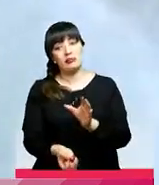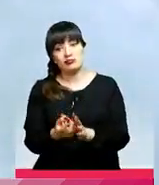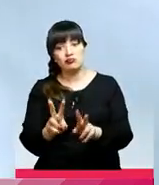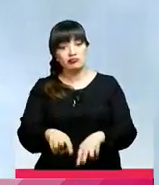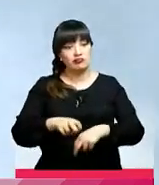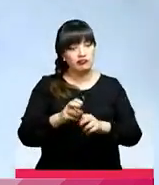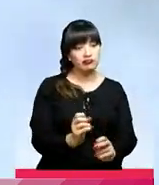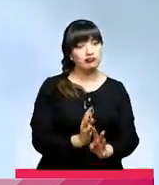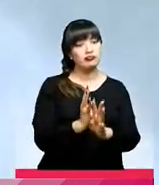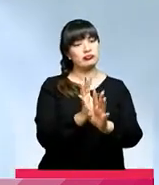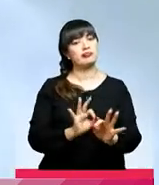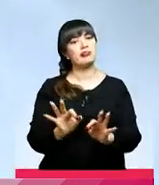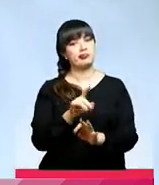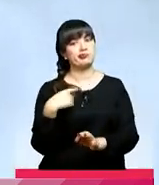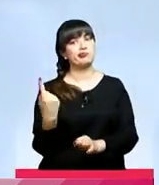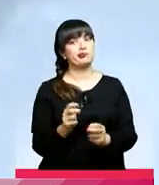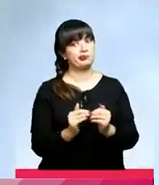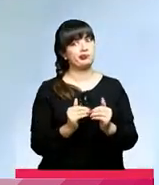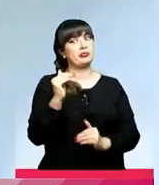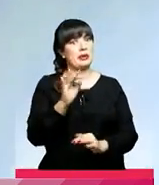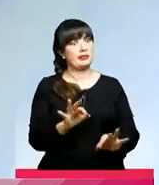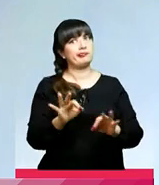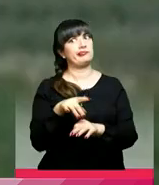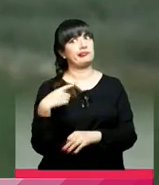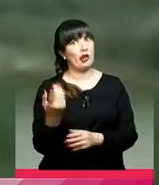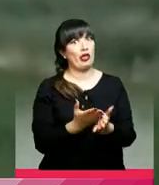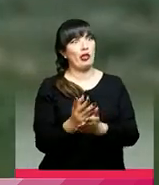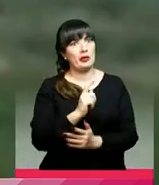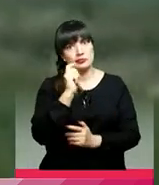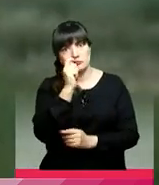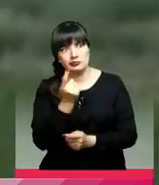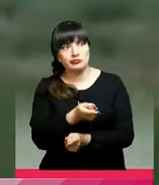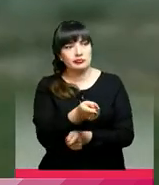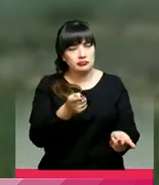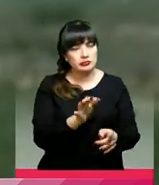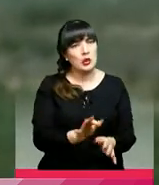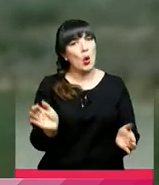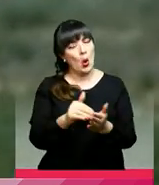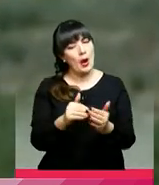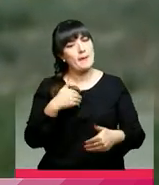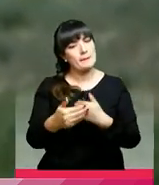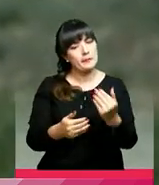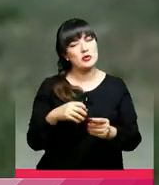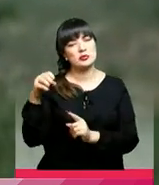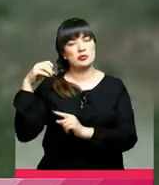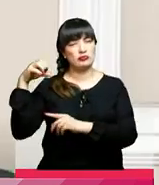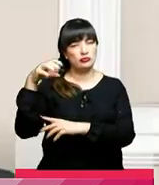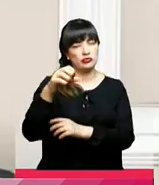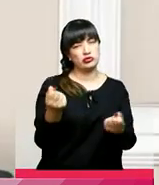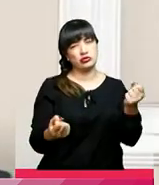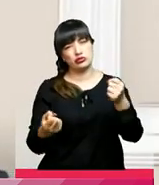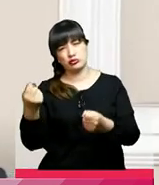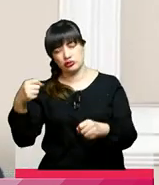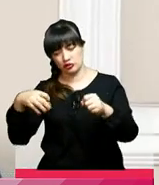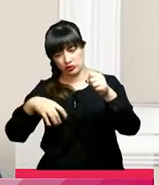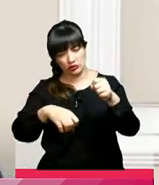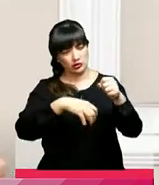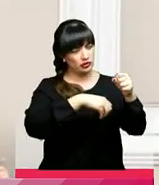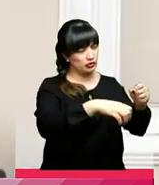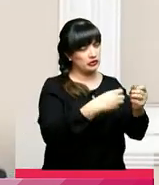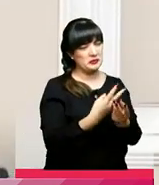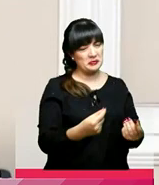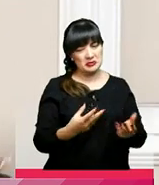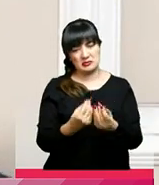se mantiene en niveles muy altos. Incluso pidió que nuevamente regrese el proceso de aspersión aérea para combatir el crimen. Por su parte,